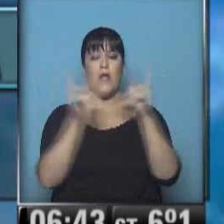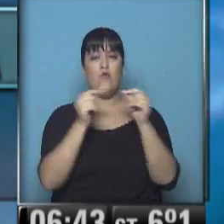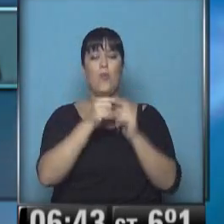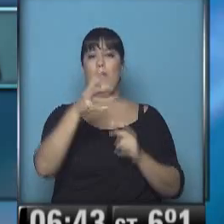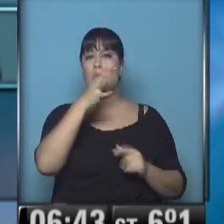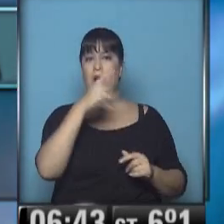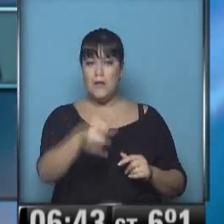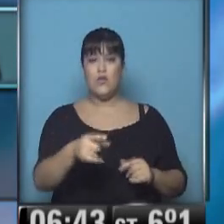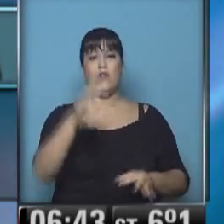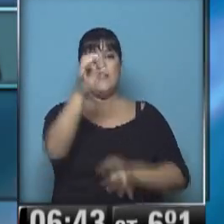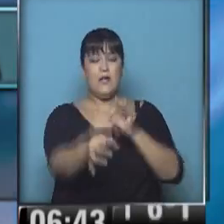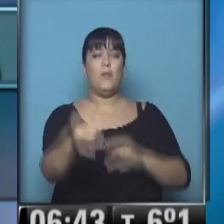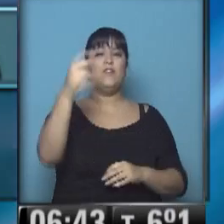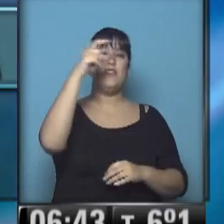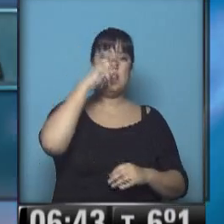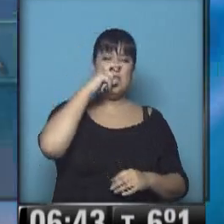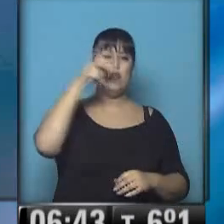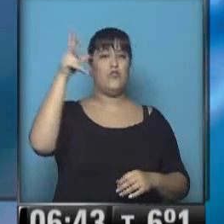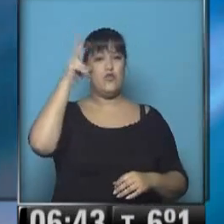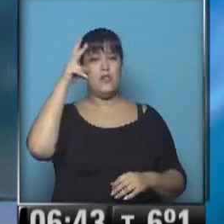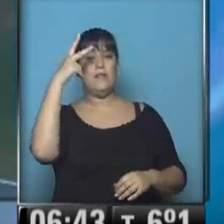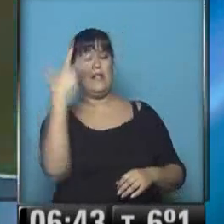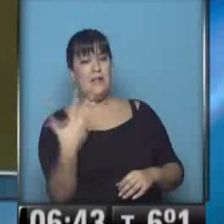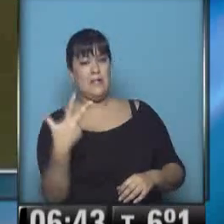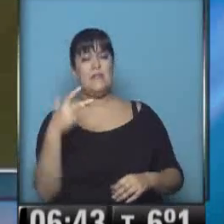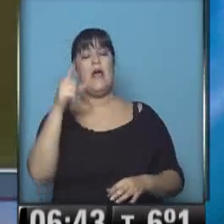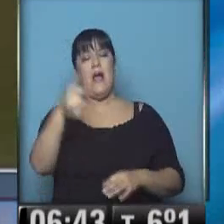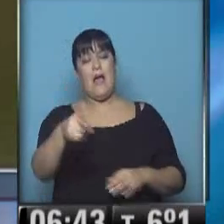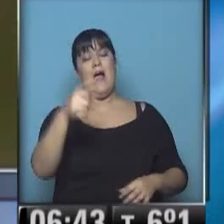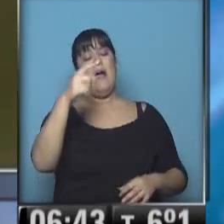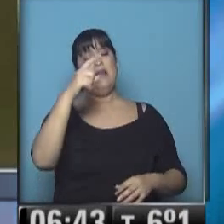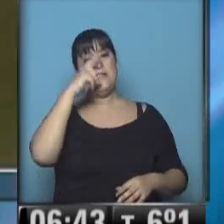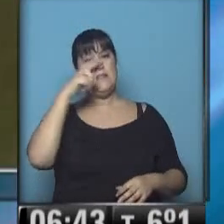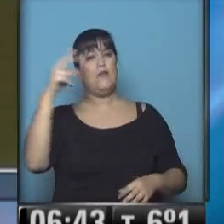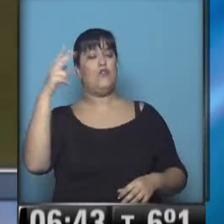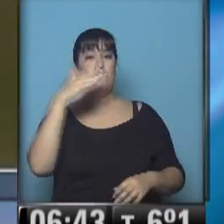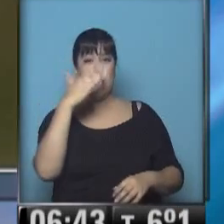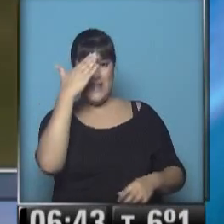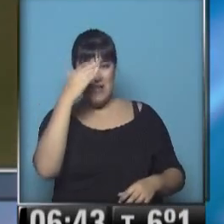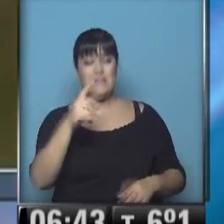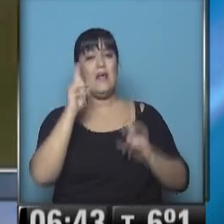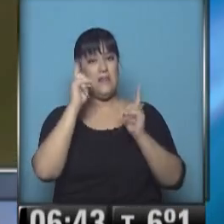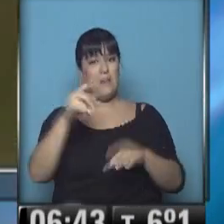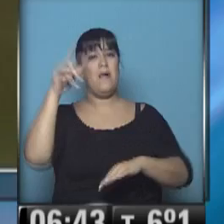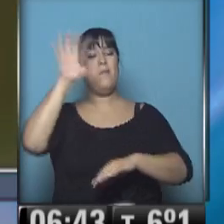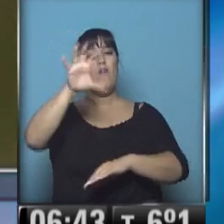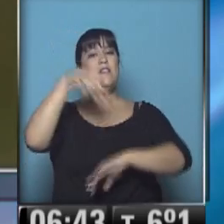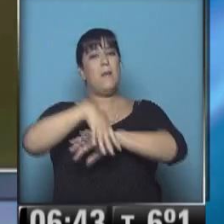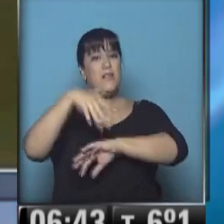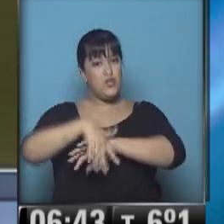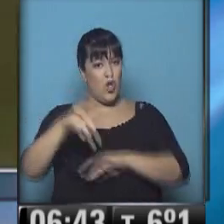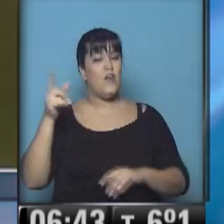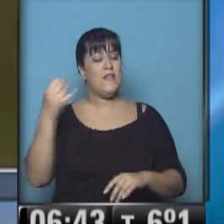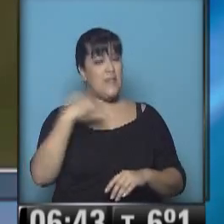kilómetro 763 al 915 en Misiones, también con obras en este tramo, así que tengan en cuenta este